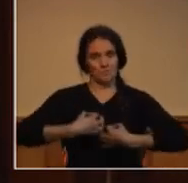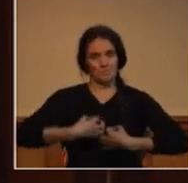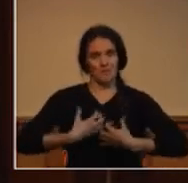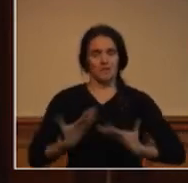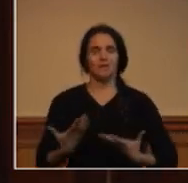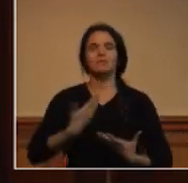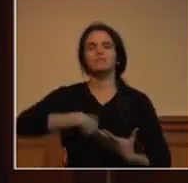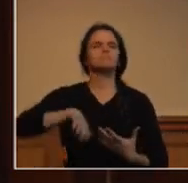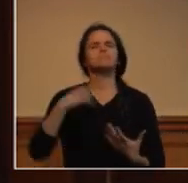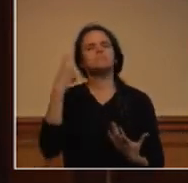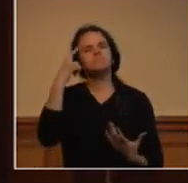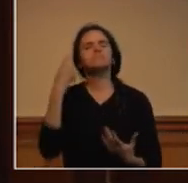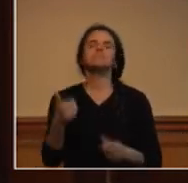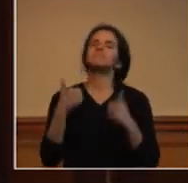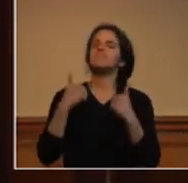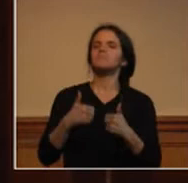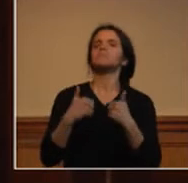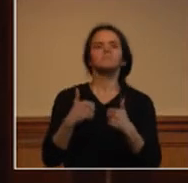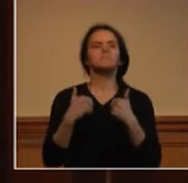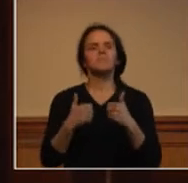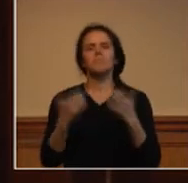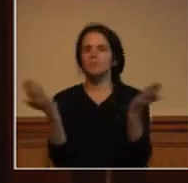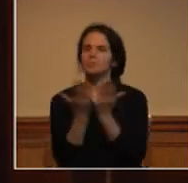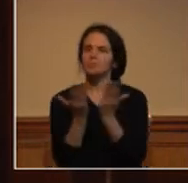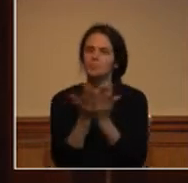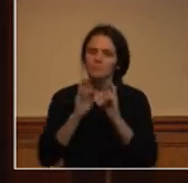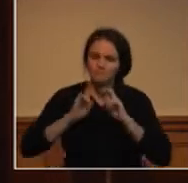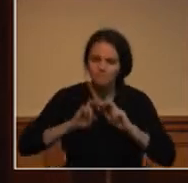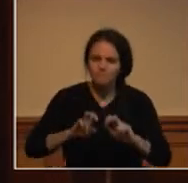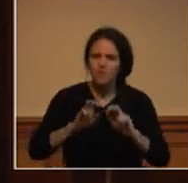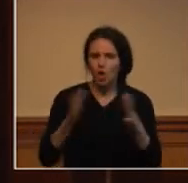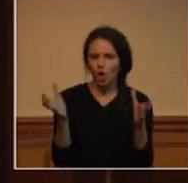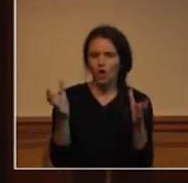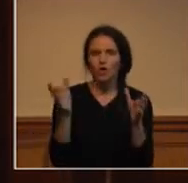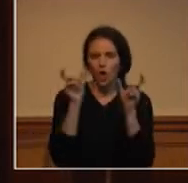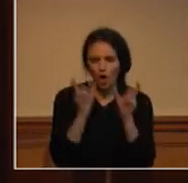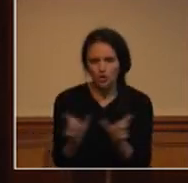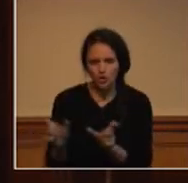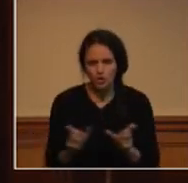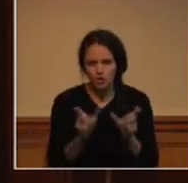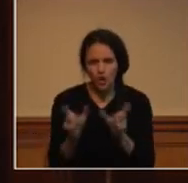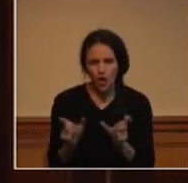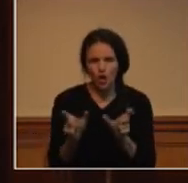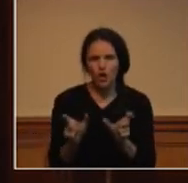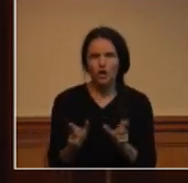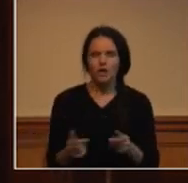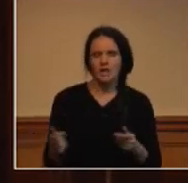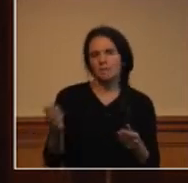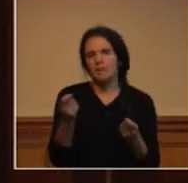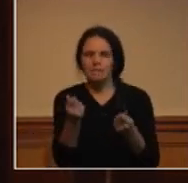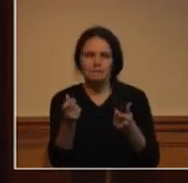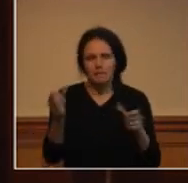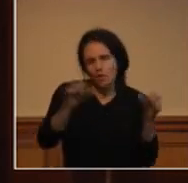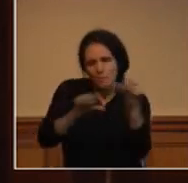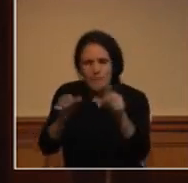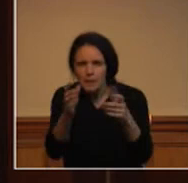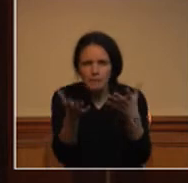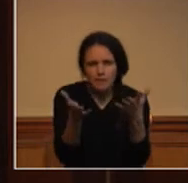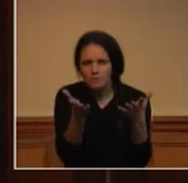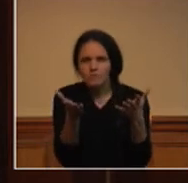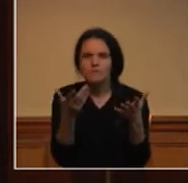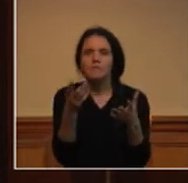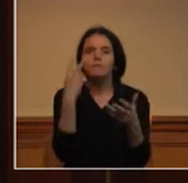entonces nosotros dijimos, fantástico, vamos a hacer un estudio controlado, experimental, que nos permita saber si